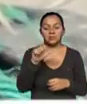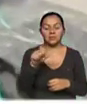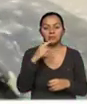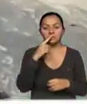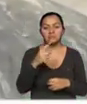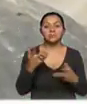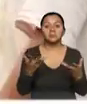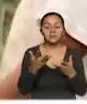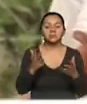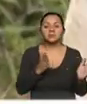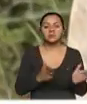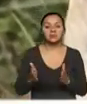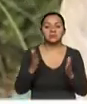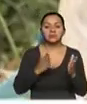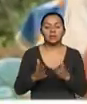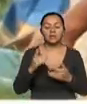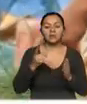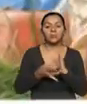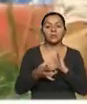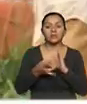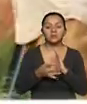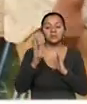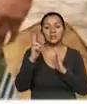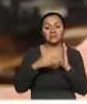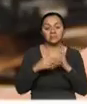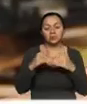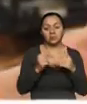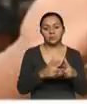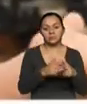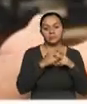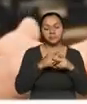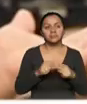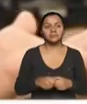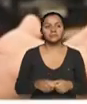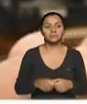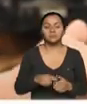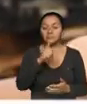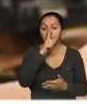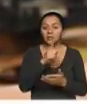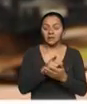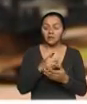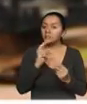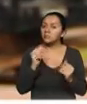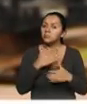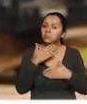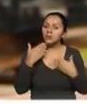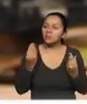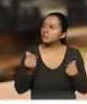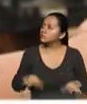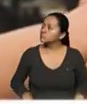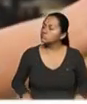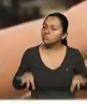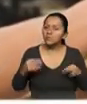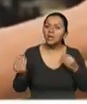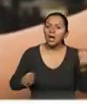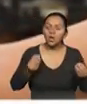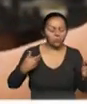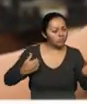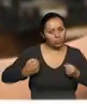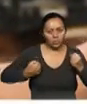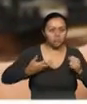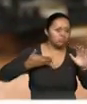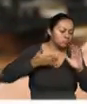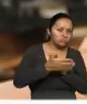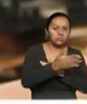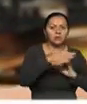un crédito de 3.000 dólares para continuar con su labor. Entonces, en ver que no tenía capital, corro. Aquí no hay otra